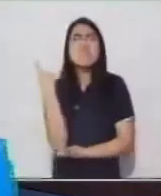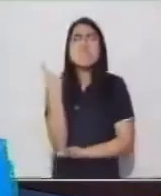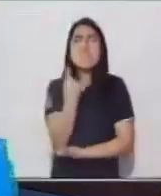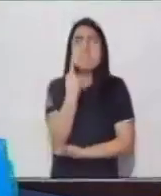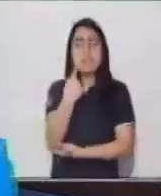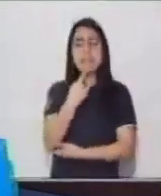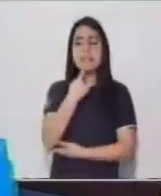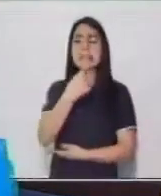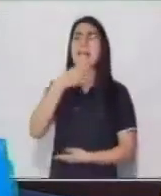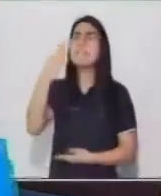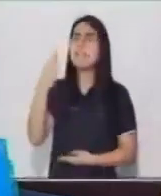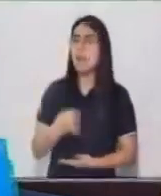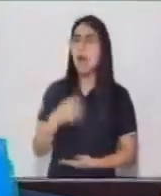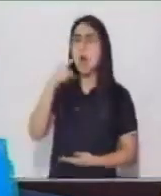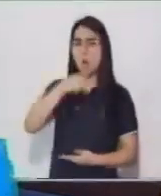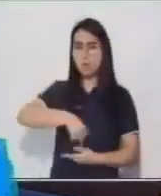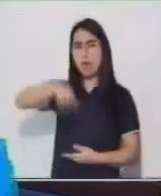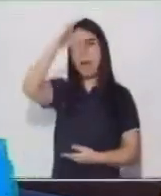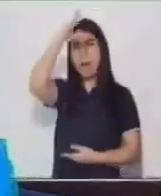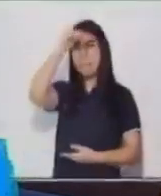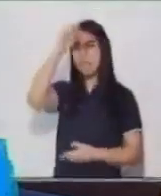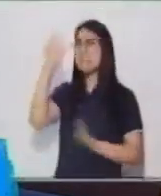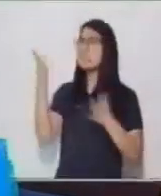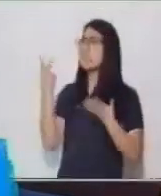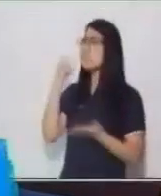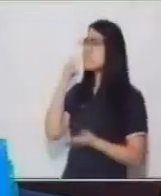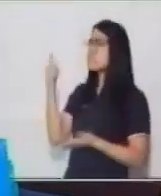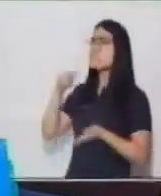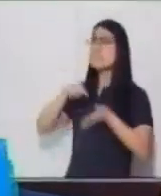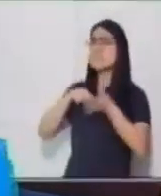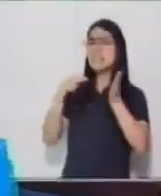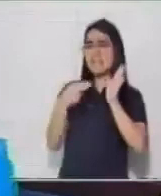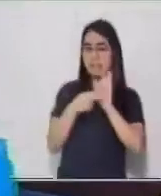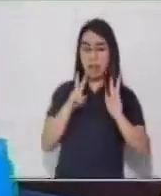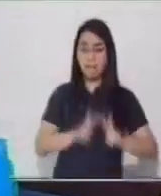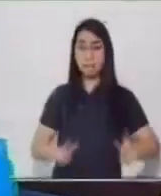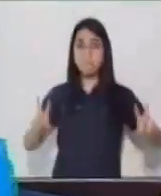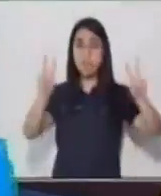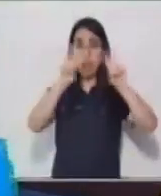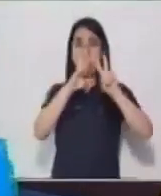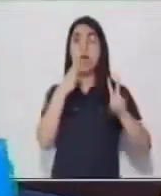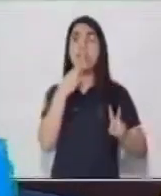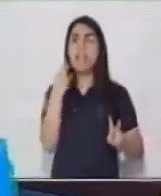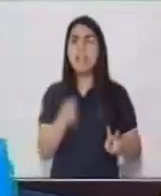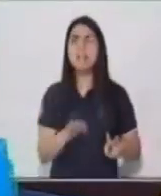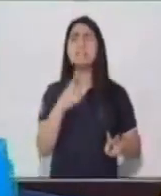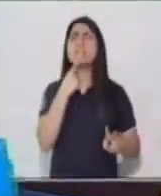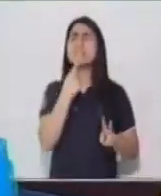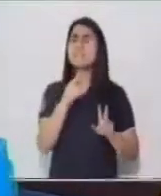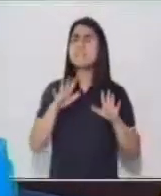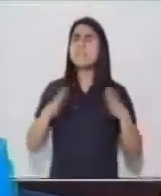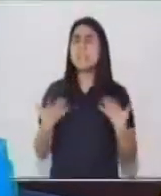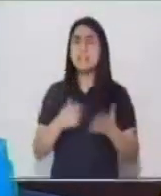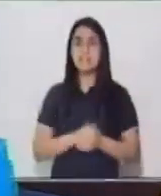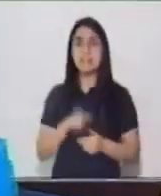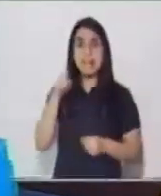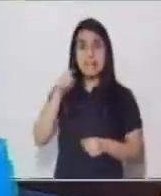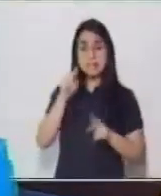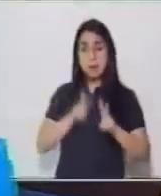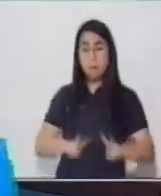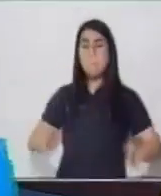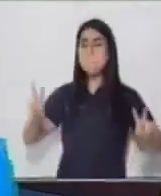verdad? Vamos a conocer el concepto. Dice, valor de la verdad. Este valor está